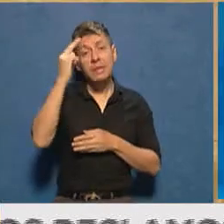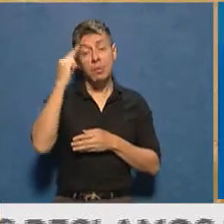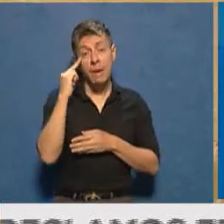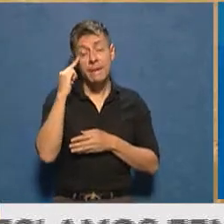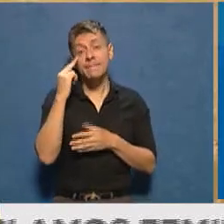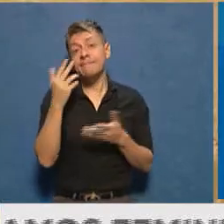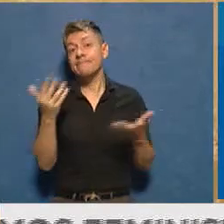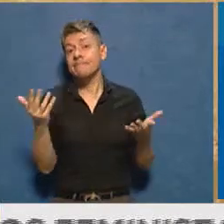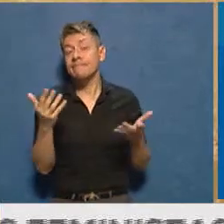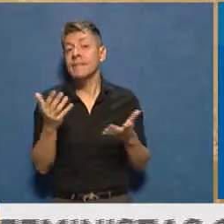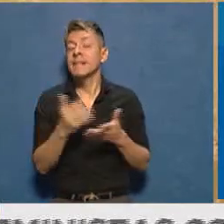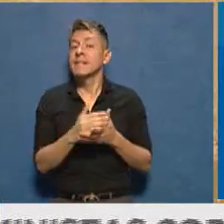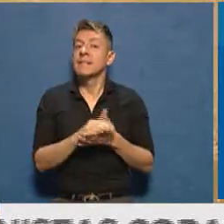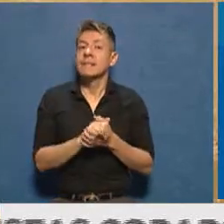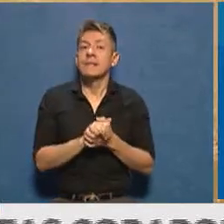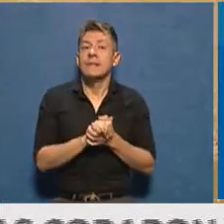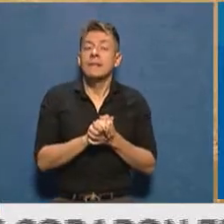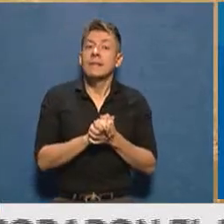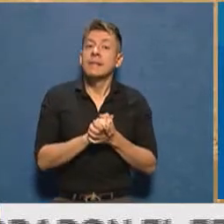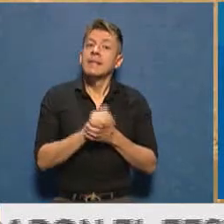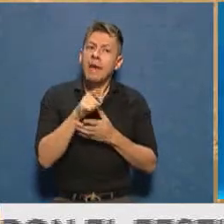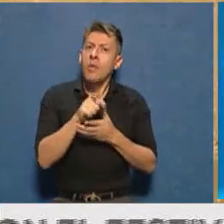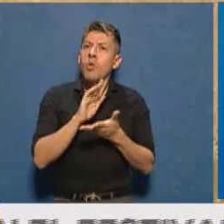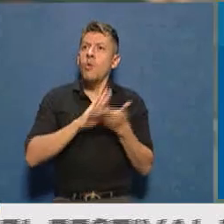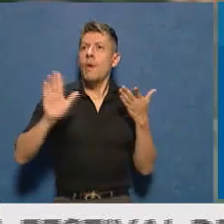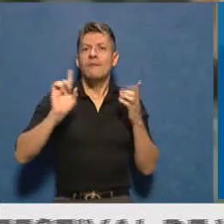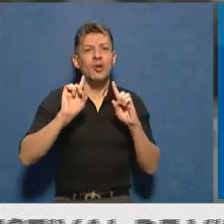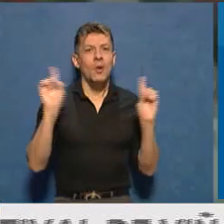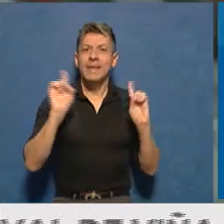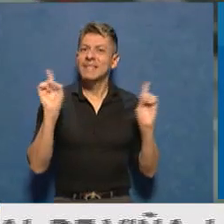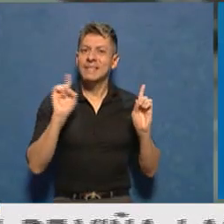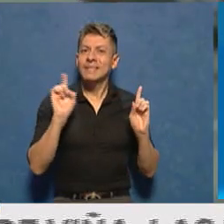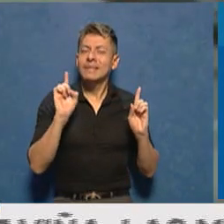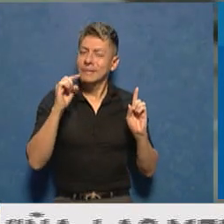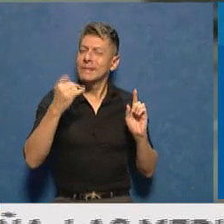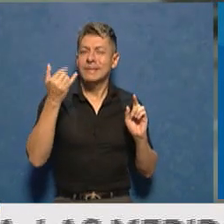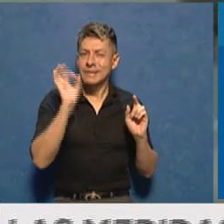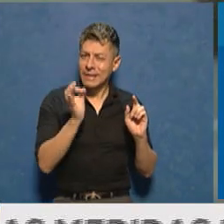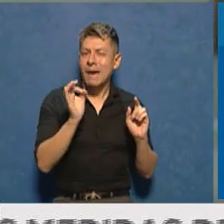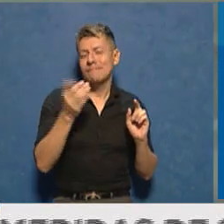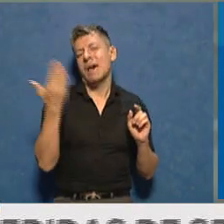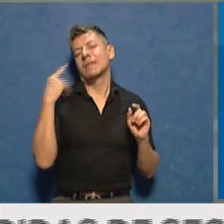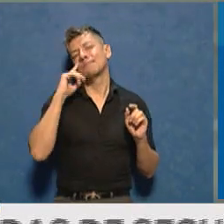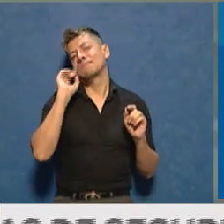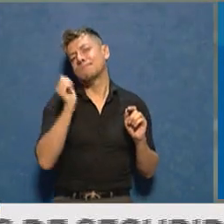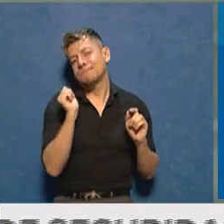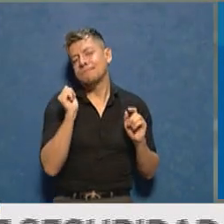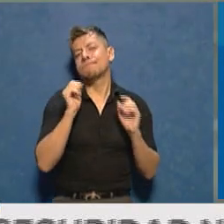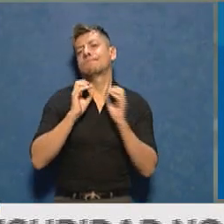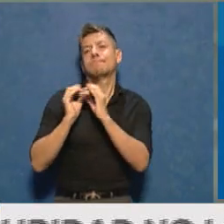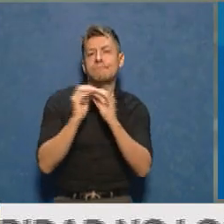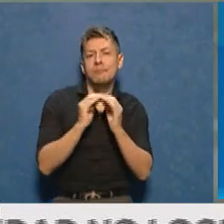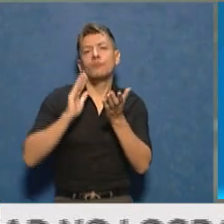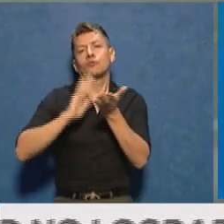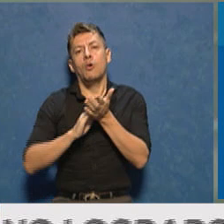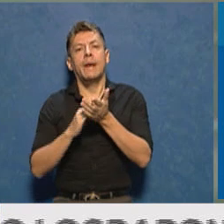lamentablemente no es algo novedoso, ¿no? El tema de los taxistas, sabemos que ya se ha discutido si se pueden